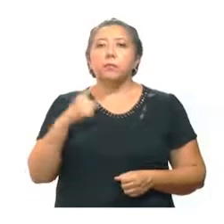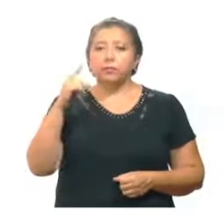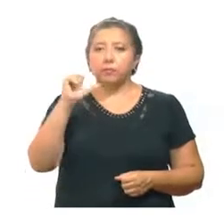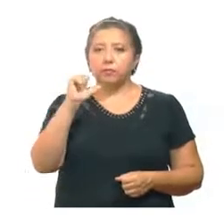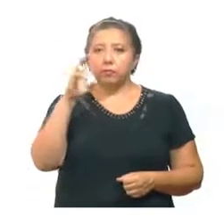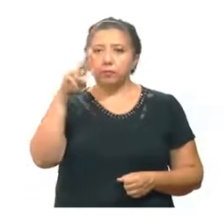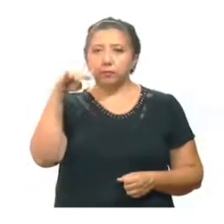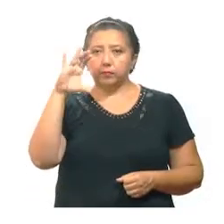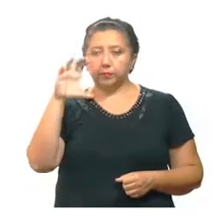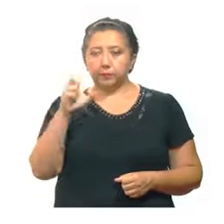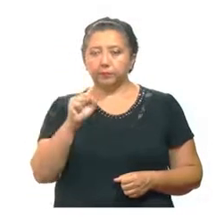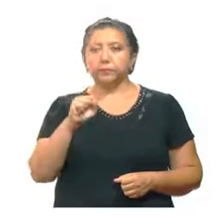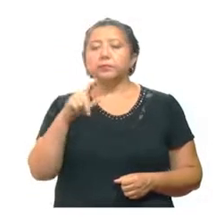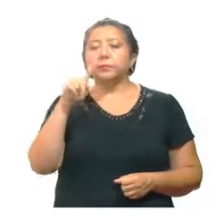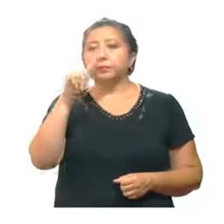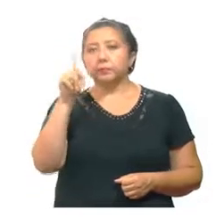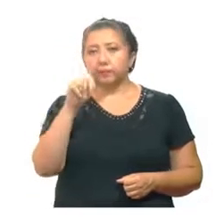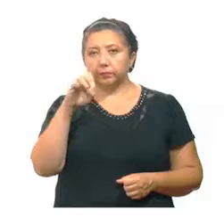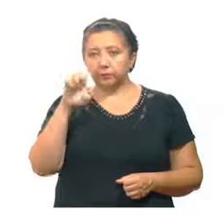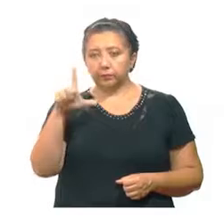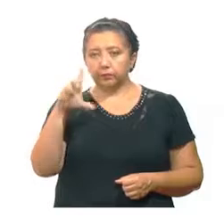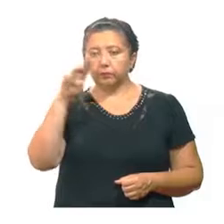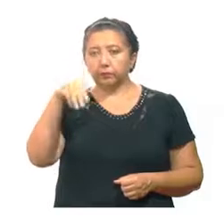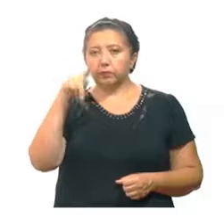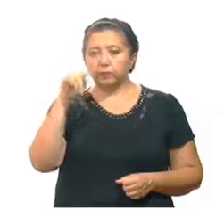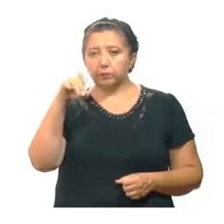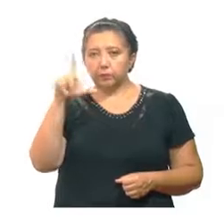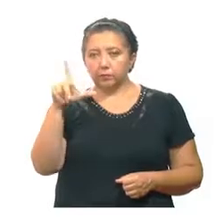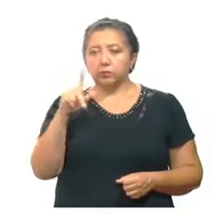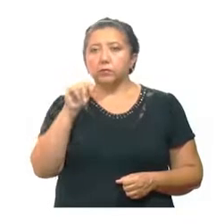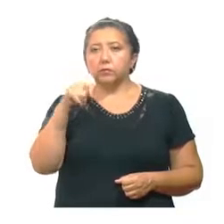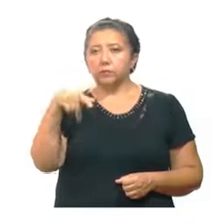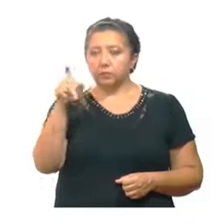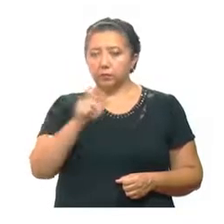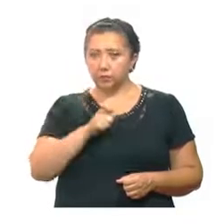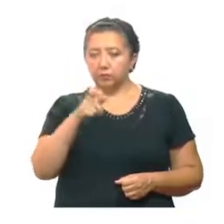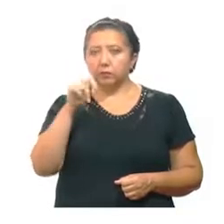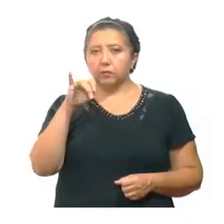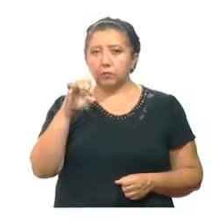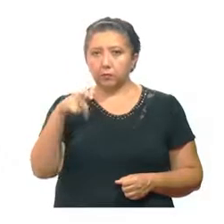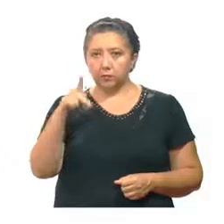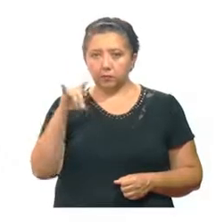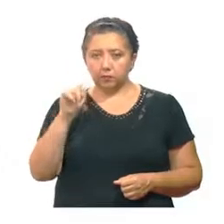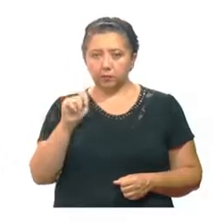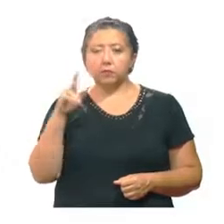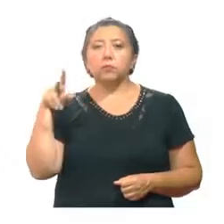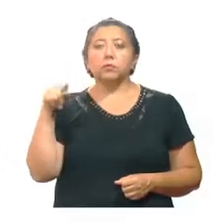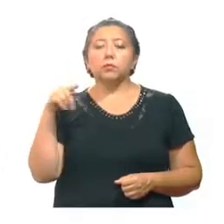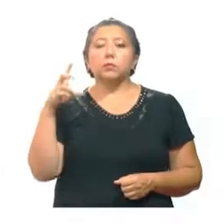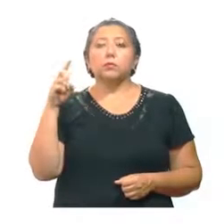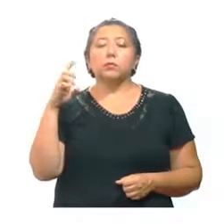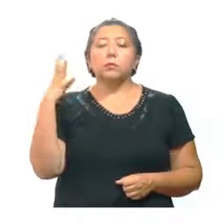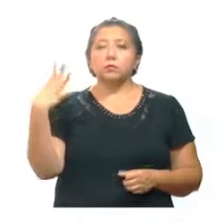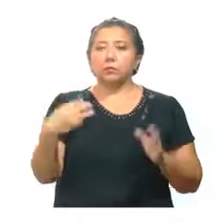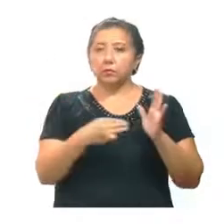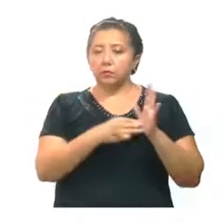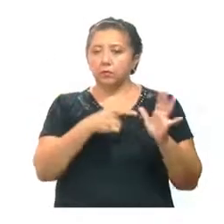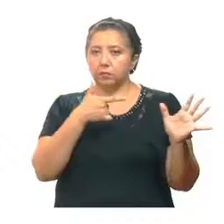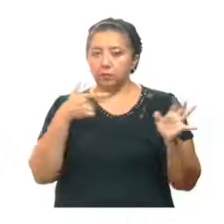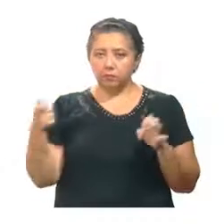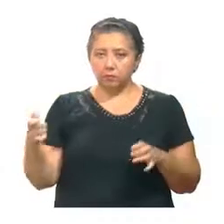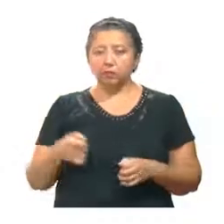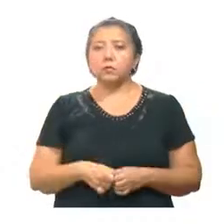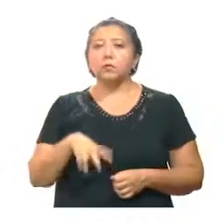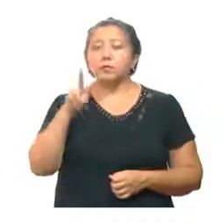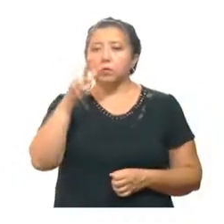una en Acanqué, Chemash, Semul, Motul, Sellé, Tecash y Tequit. De los 34.628 casos